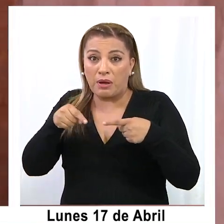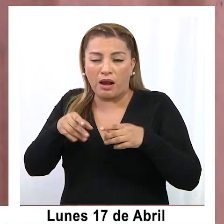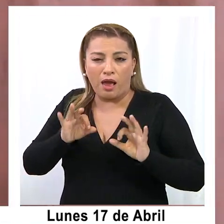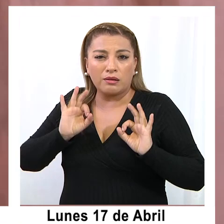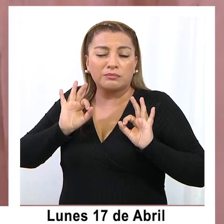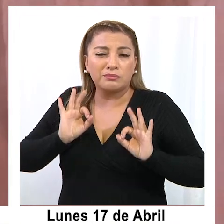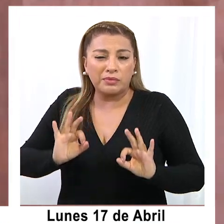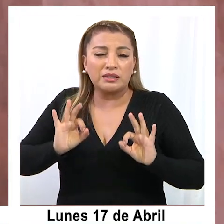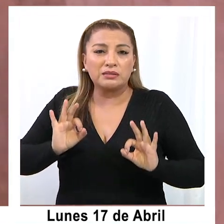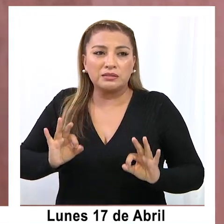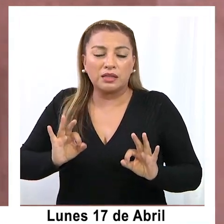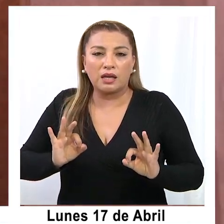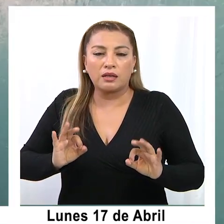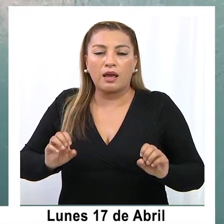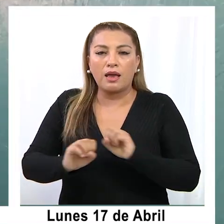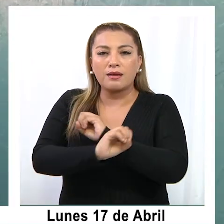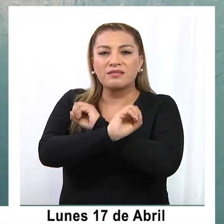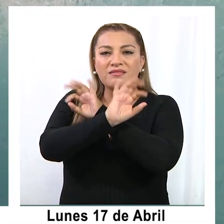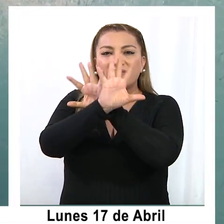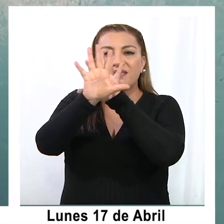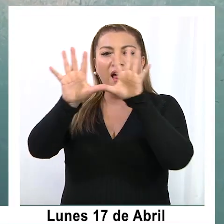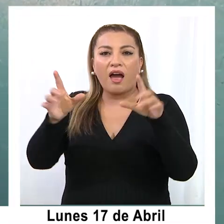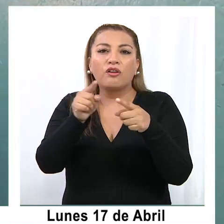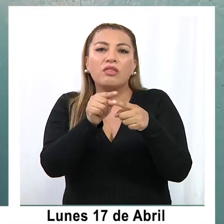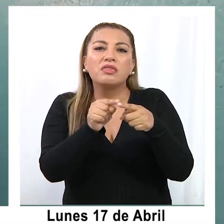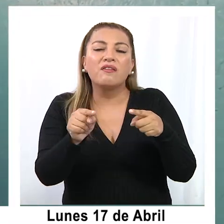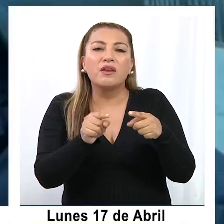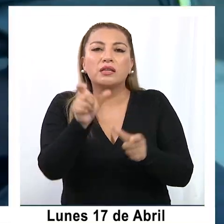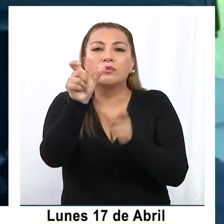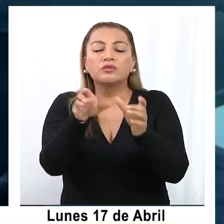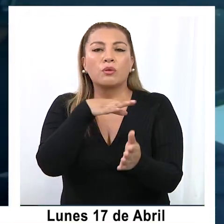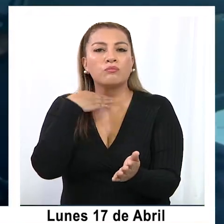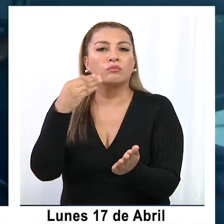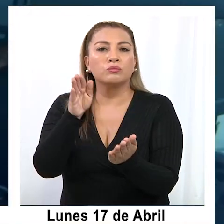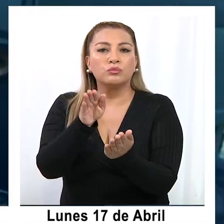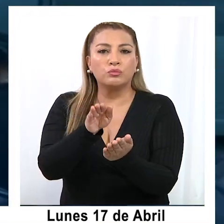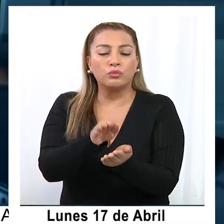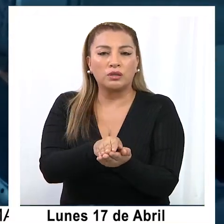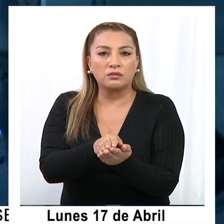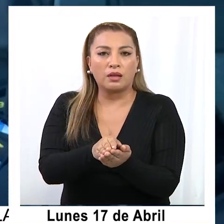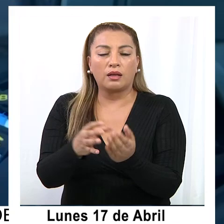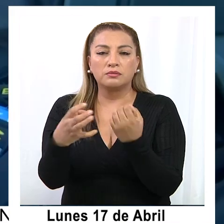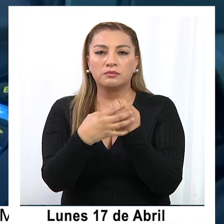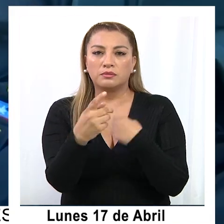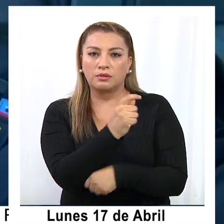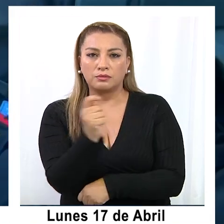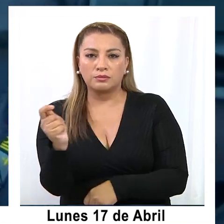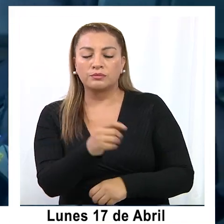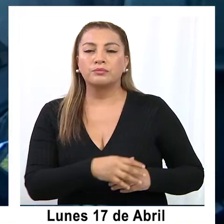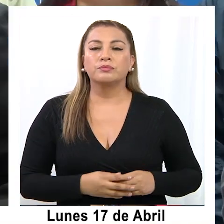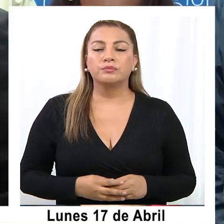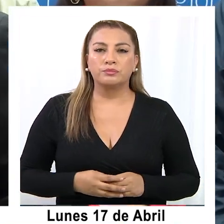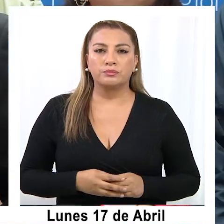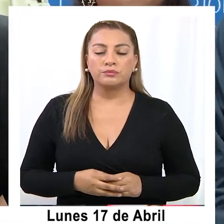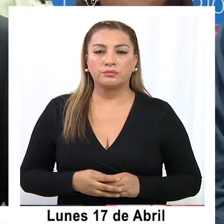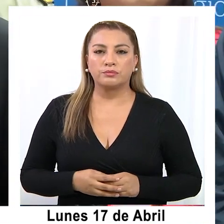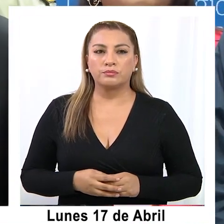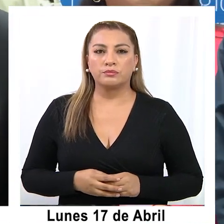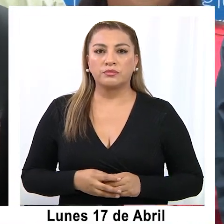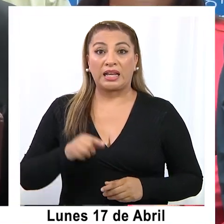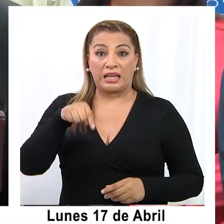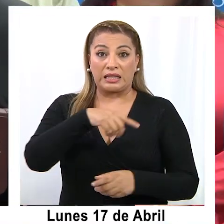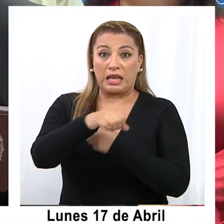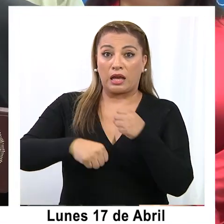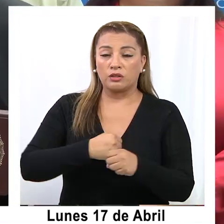especialmente en el esclarecimiento de una serie de homicidios que afectaron a la región. Durante el inicio del